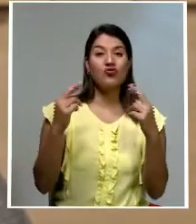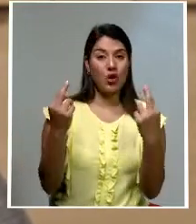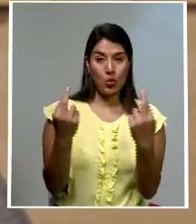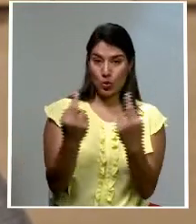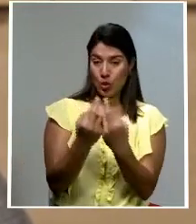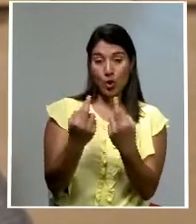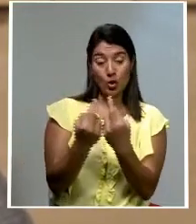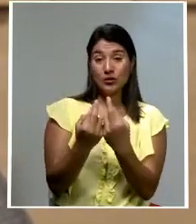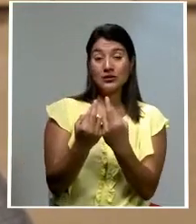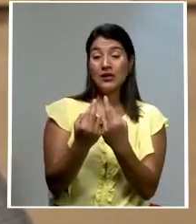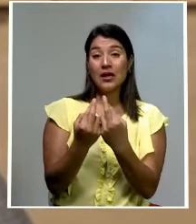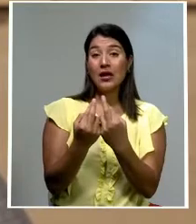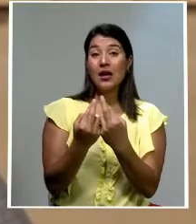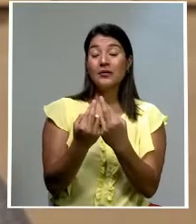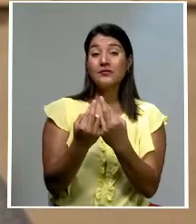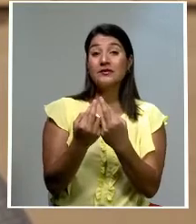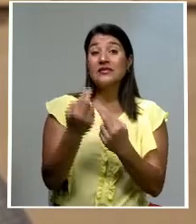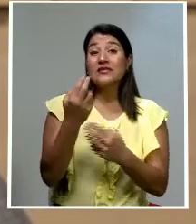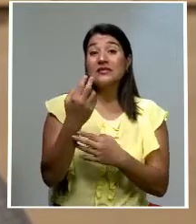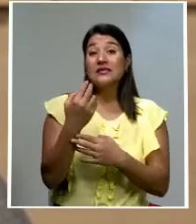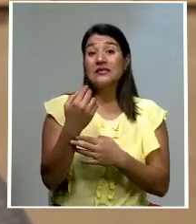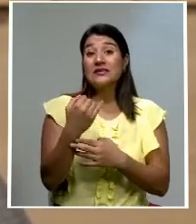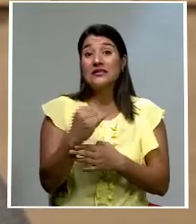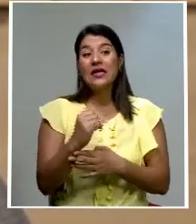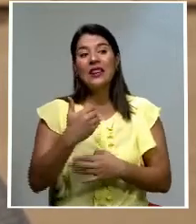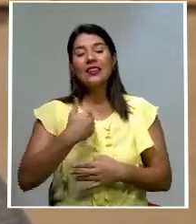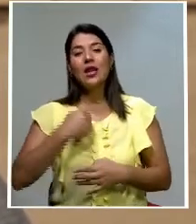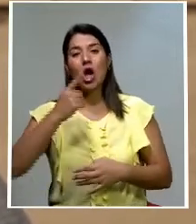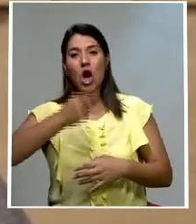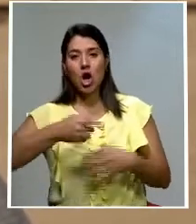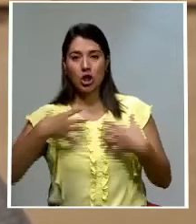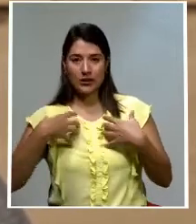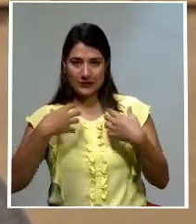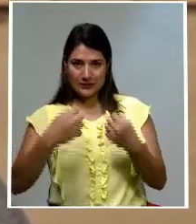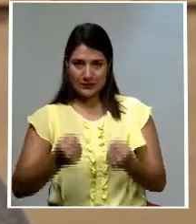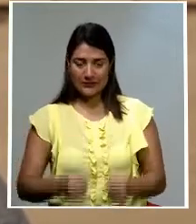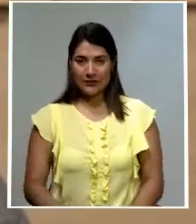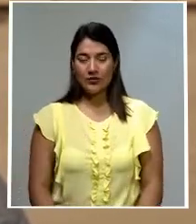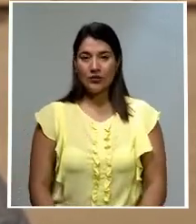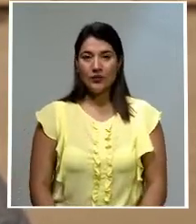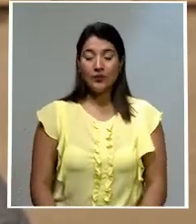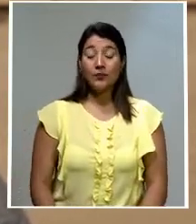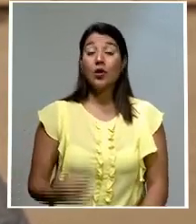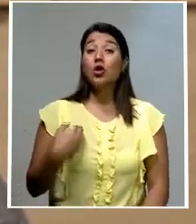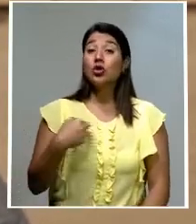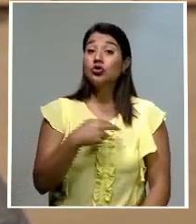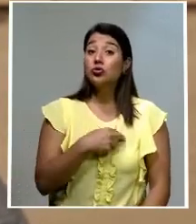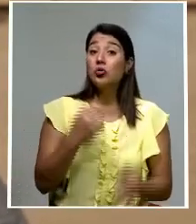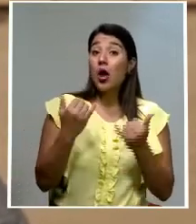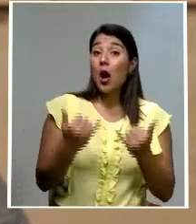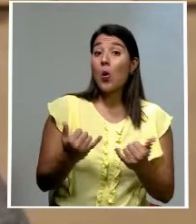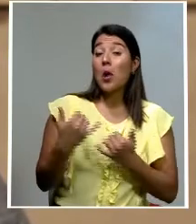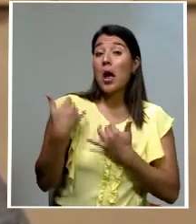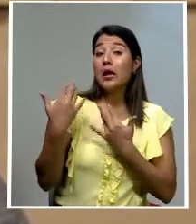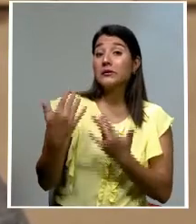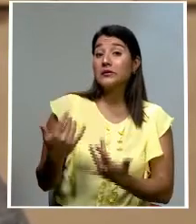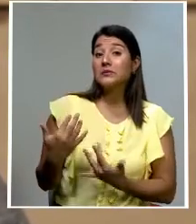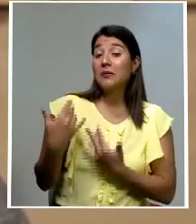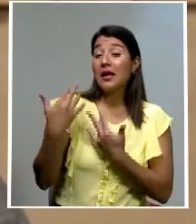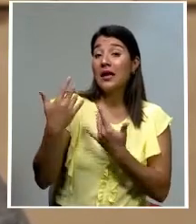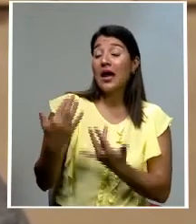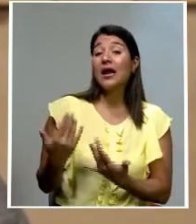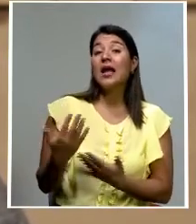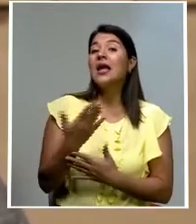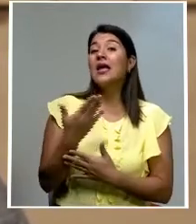mientras estén vigentes esas órdenes de aislamiento. Estamos a la espera de que el